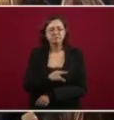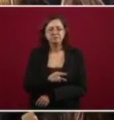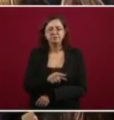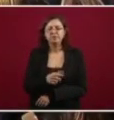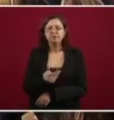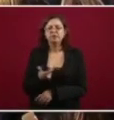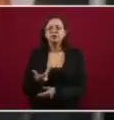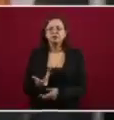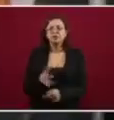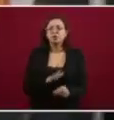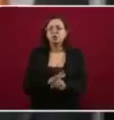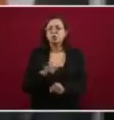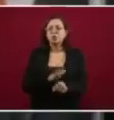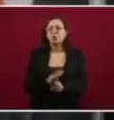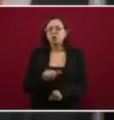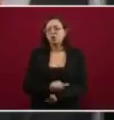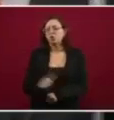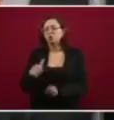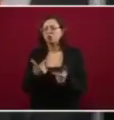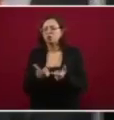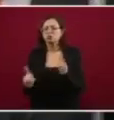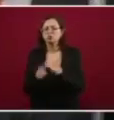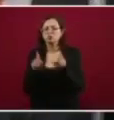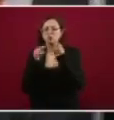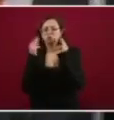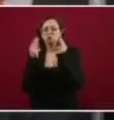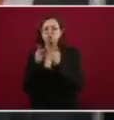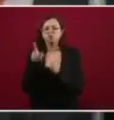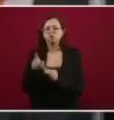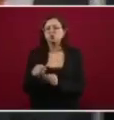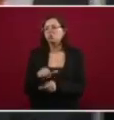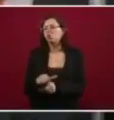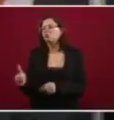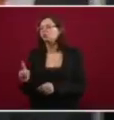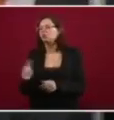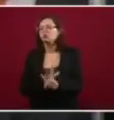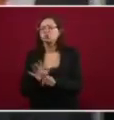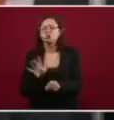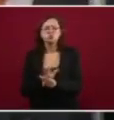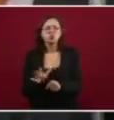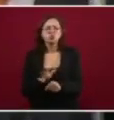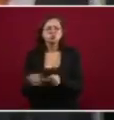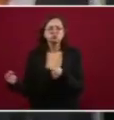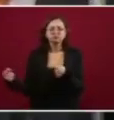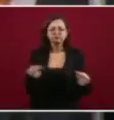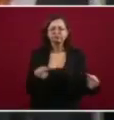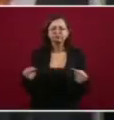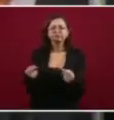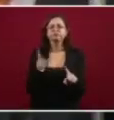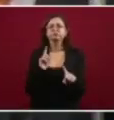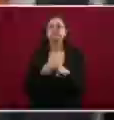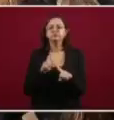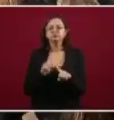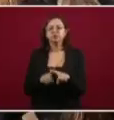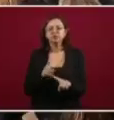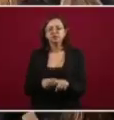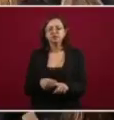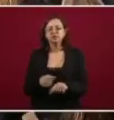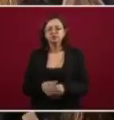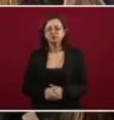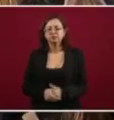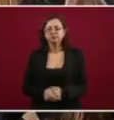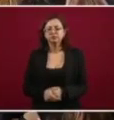¿Qué otro grupo delincuencial de los dos que usted menciona, señor Durazo, estará inmiscuido en